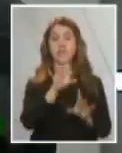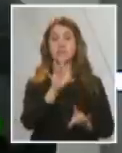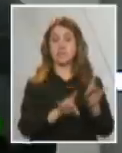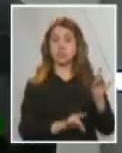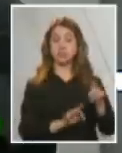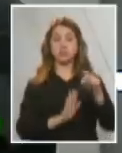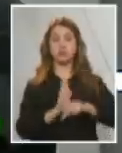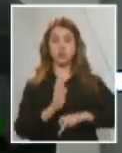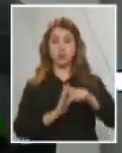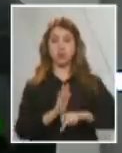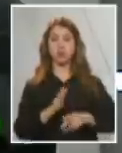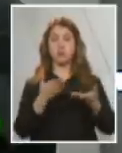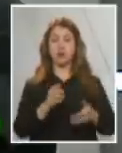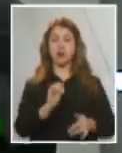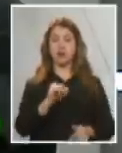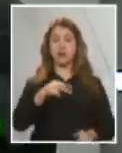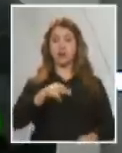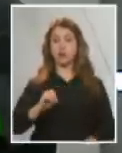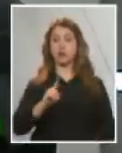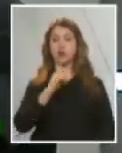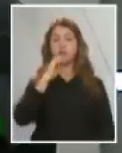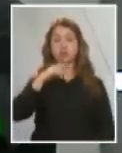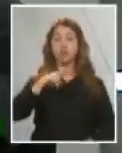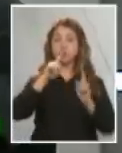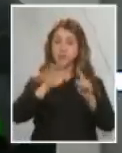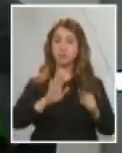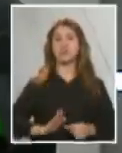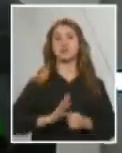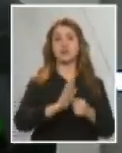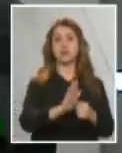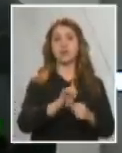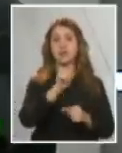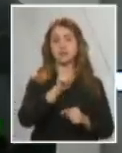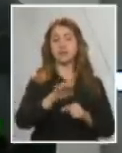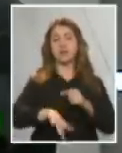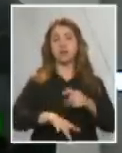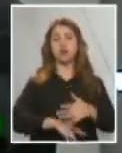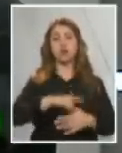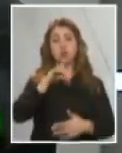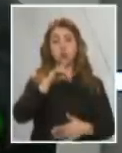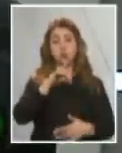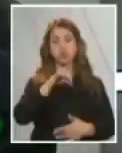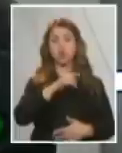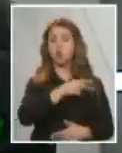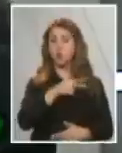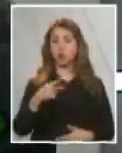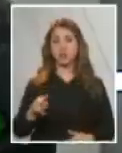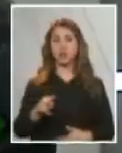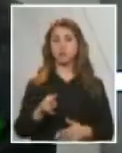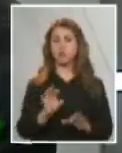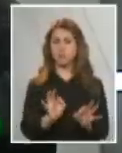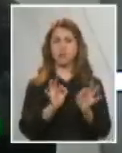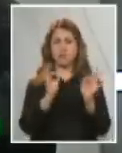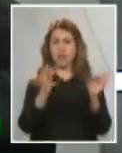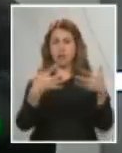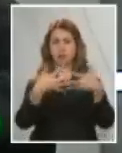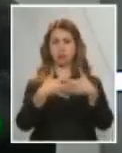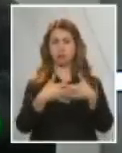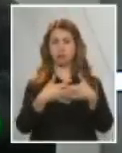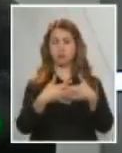selección de los proyectos para Innovatón. Ustedes tienen que presentarse a ese concurso. Ustedes calzan, pero perfecto en